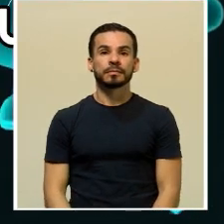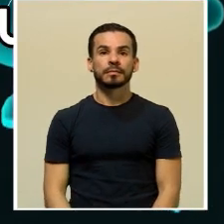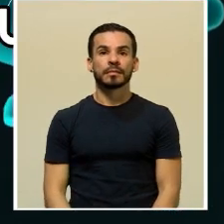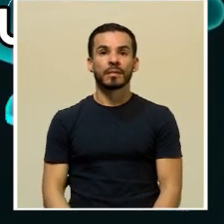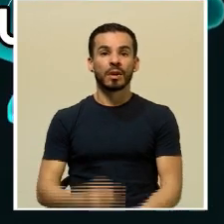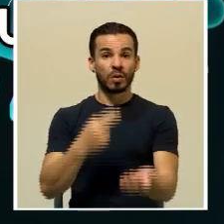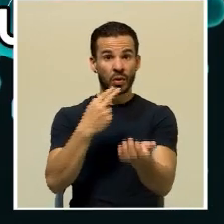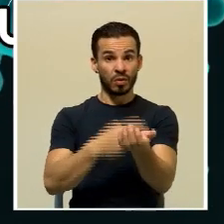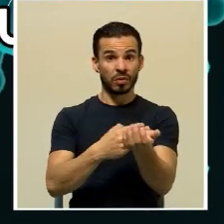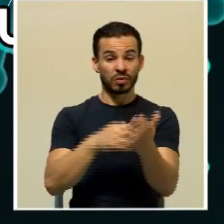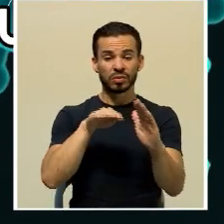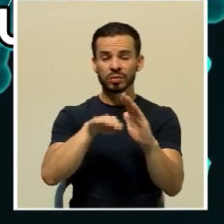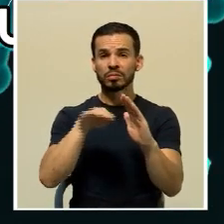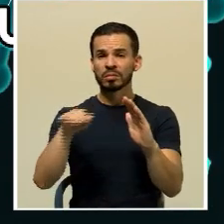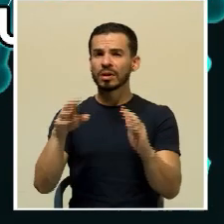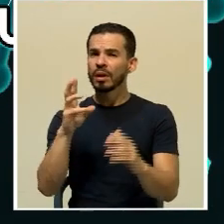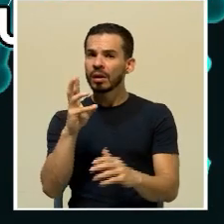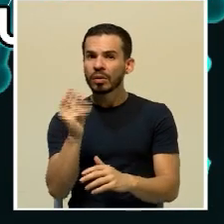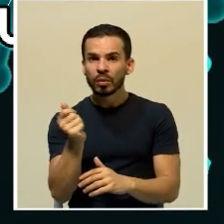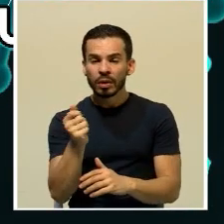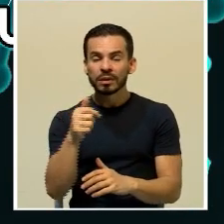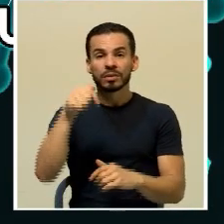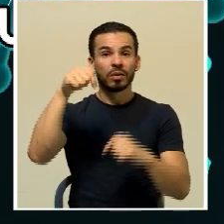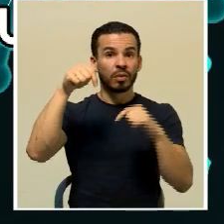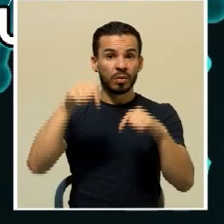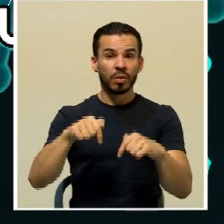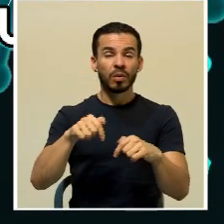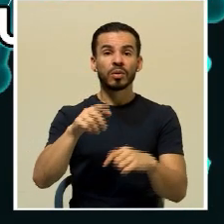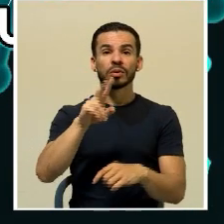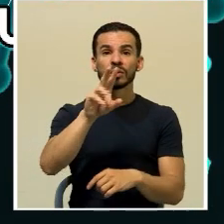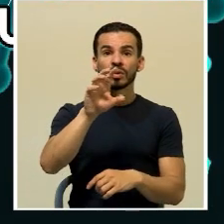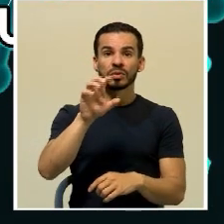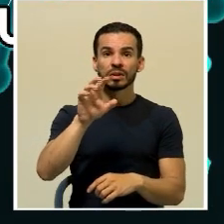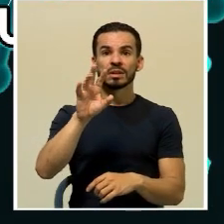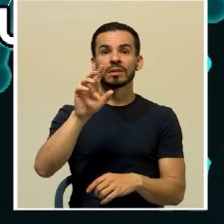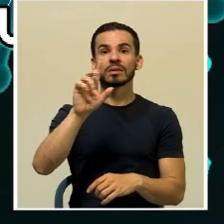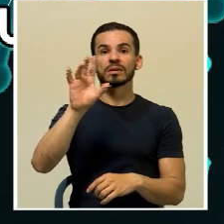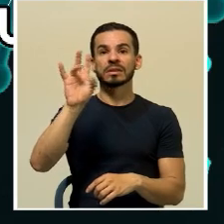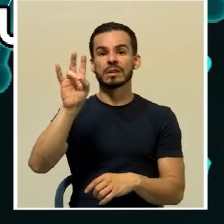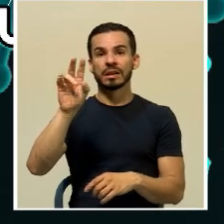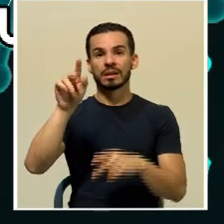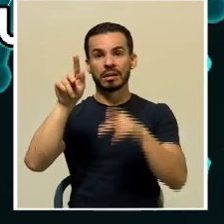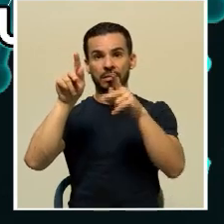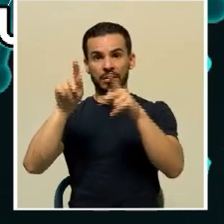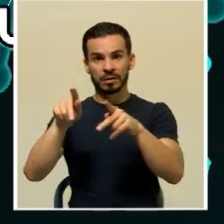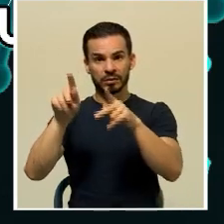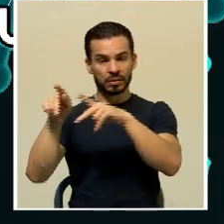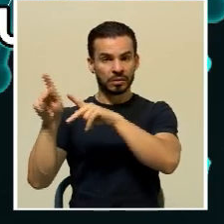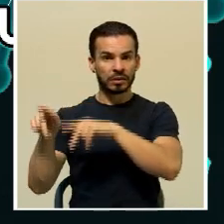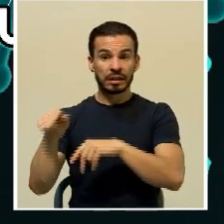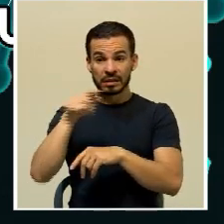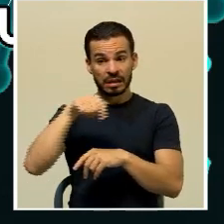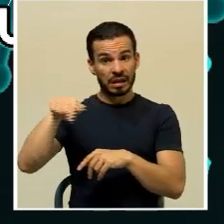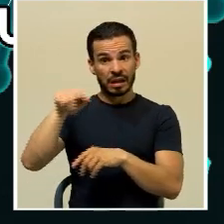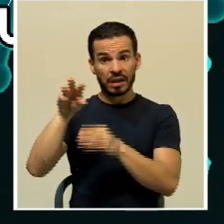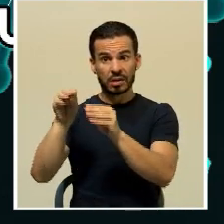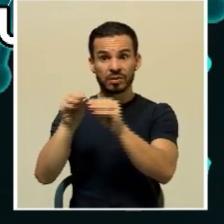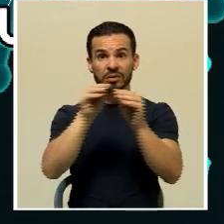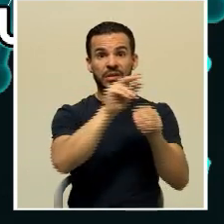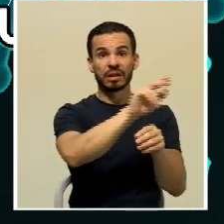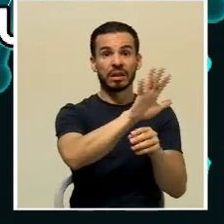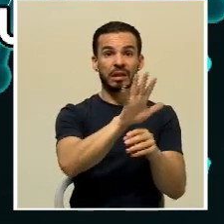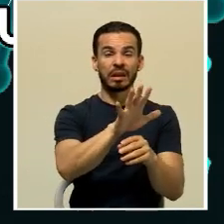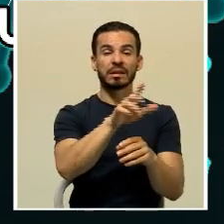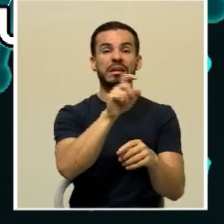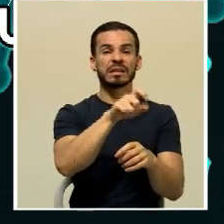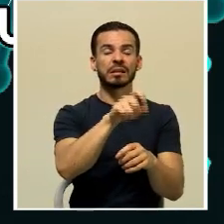En hospitalización tenemos el día de hoy 207 pacientes, de los cuales